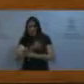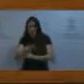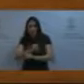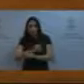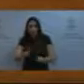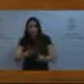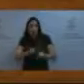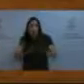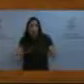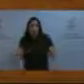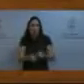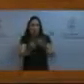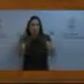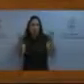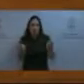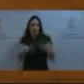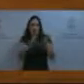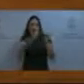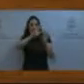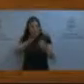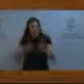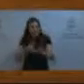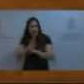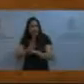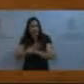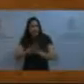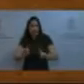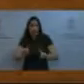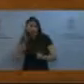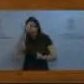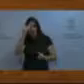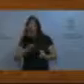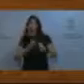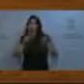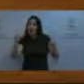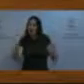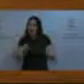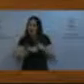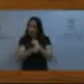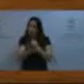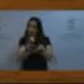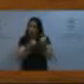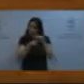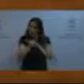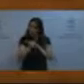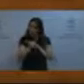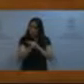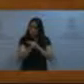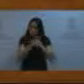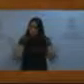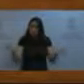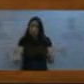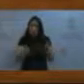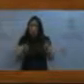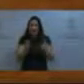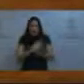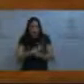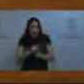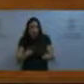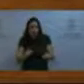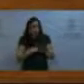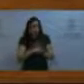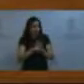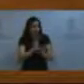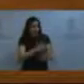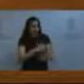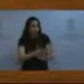cuentas y continúan sin publicar la memoria anual económica y de gestión. Seguiremos insistiendo, téngalo por